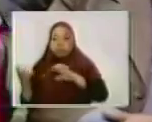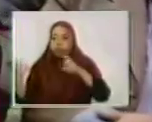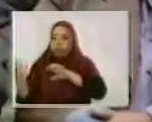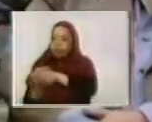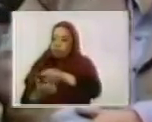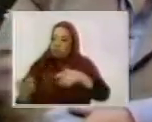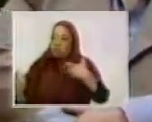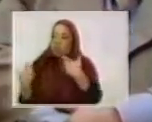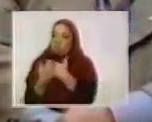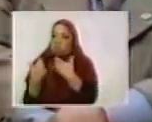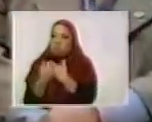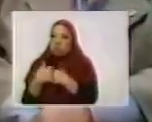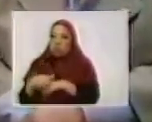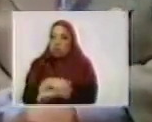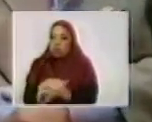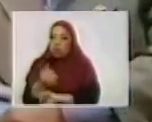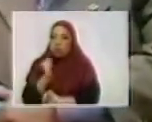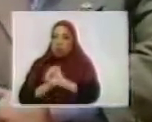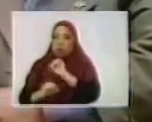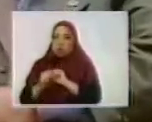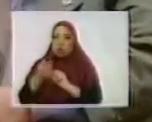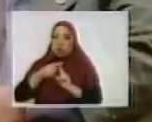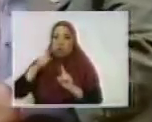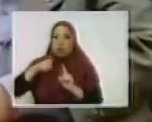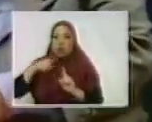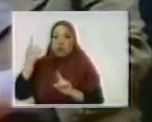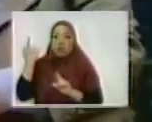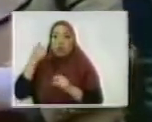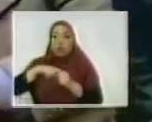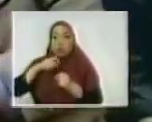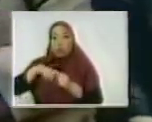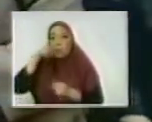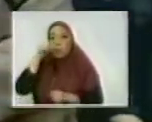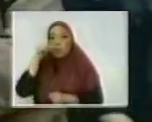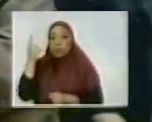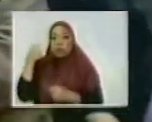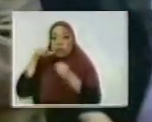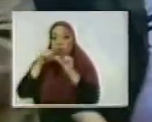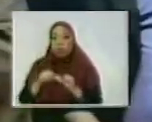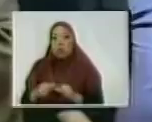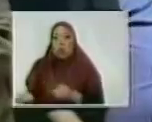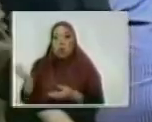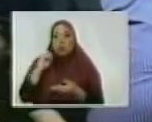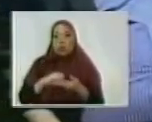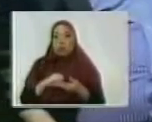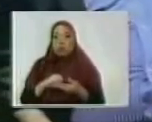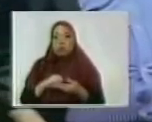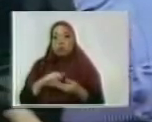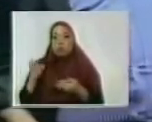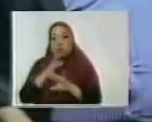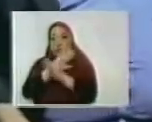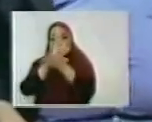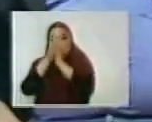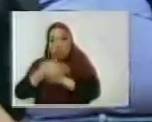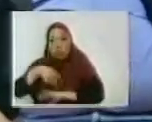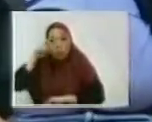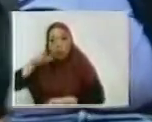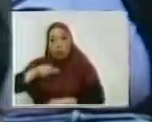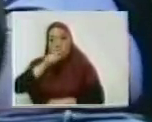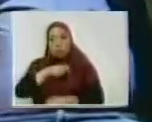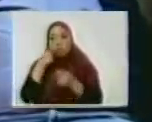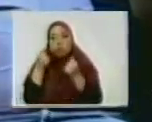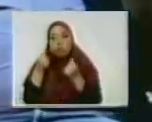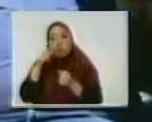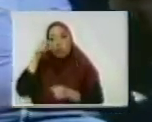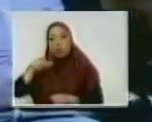acciones de inflación inducida volvieron casi a desaparecer el poder adquisitivo